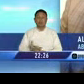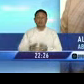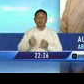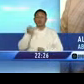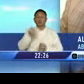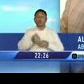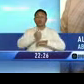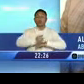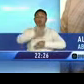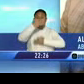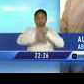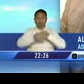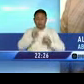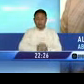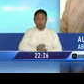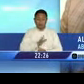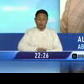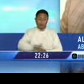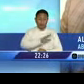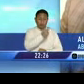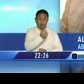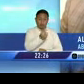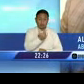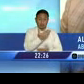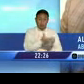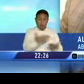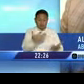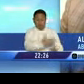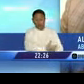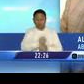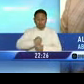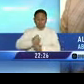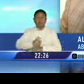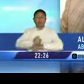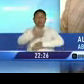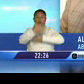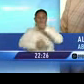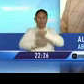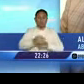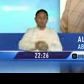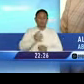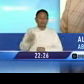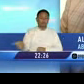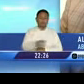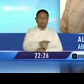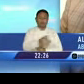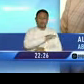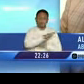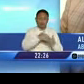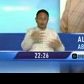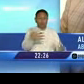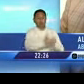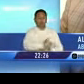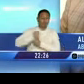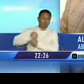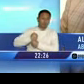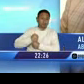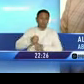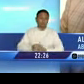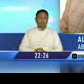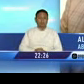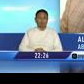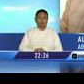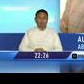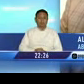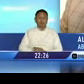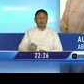instancia, ahí se incauta el dinero. El juez dispone la incautación definitiva del dinero